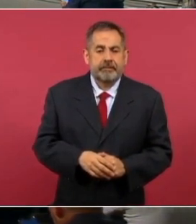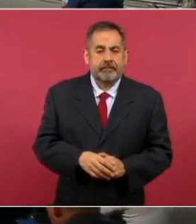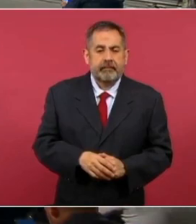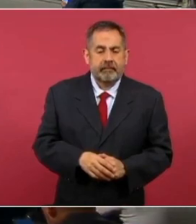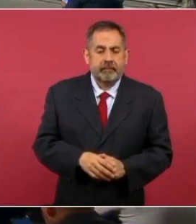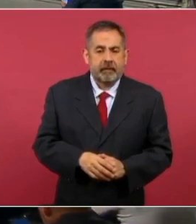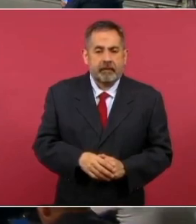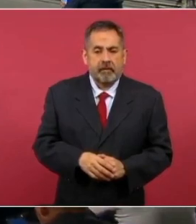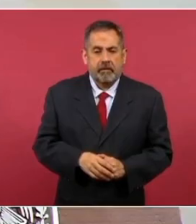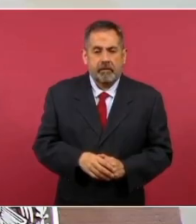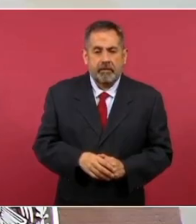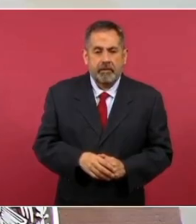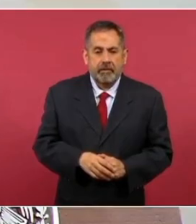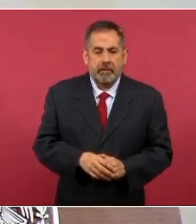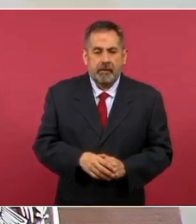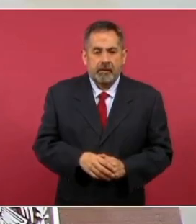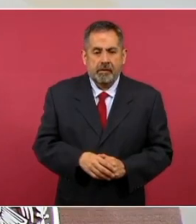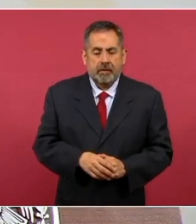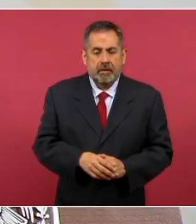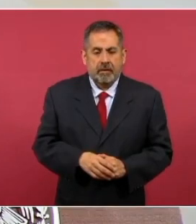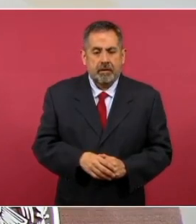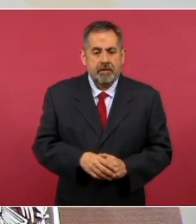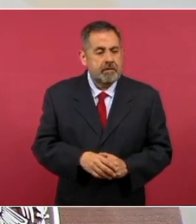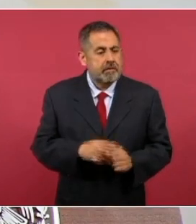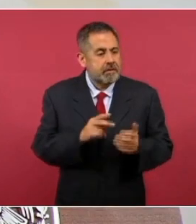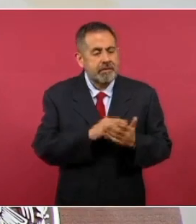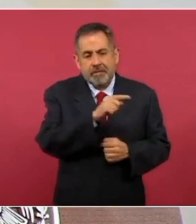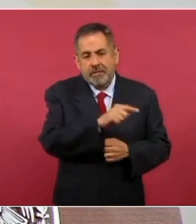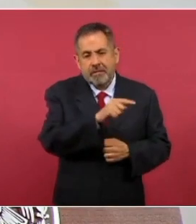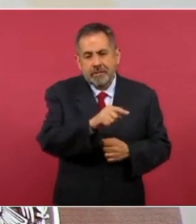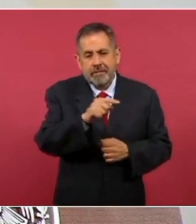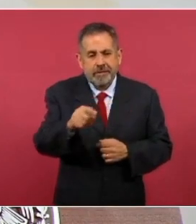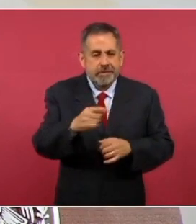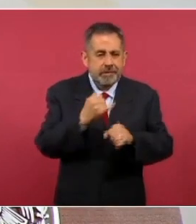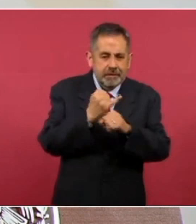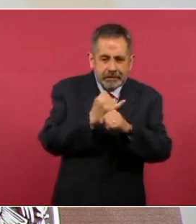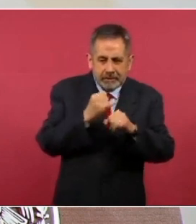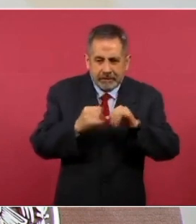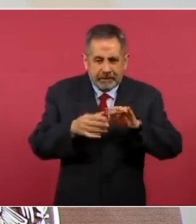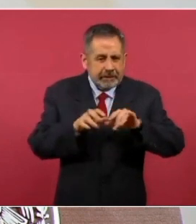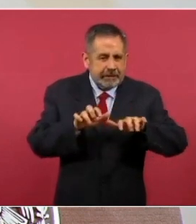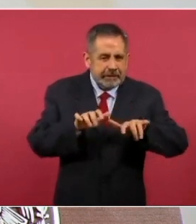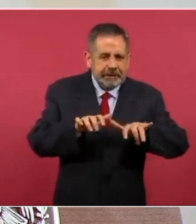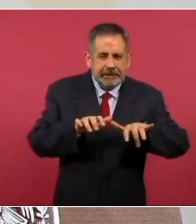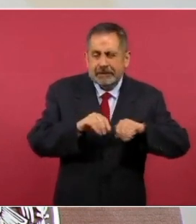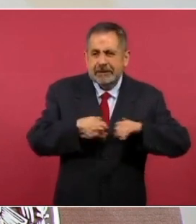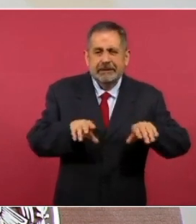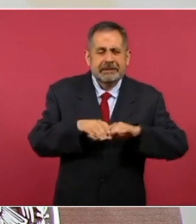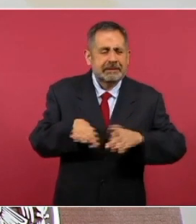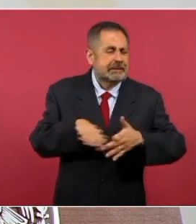hay los que están constantemente en las redes.